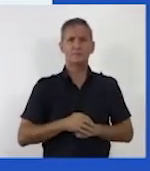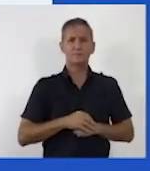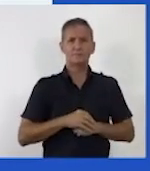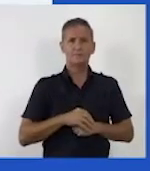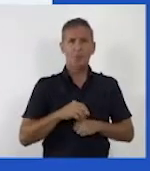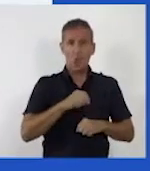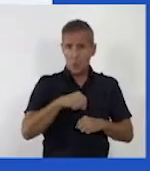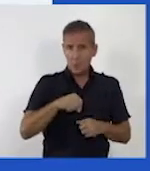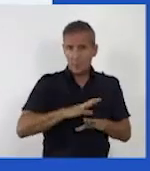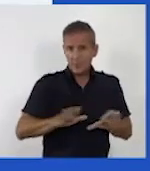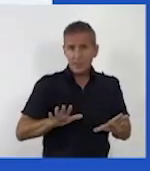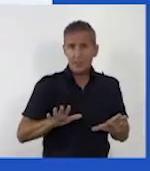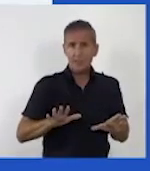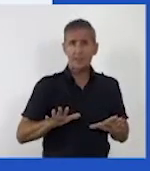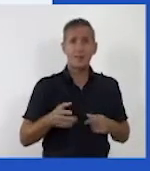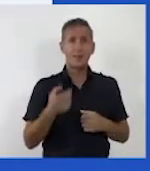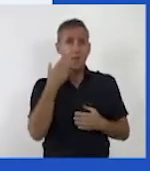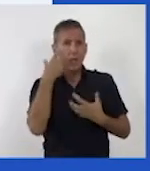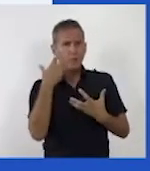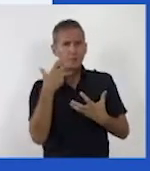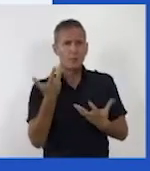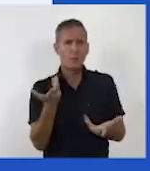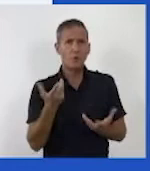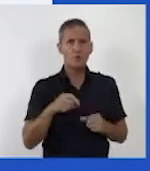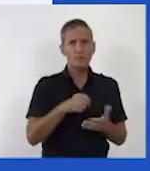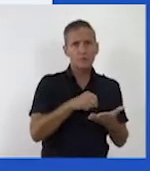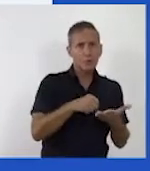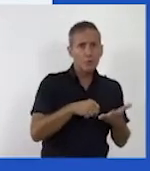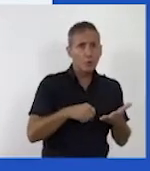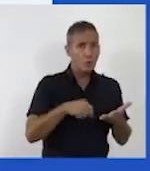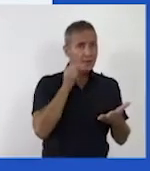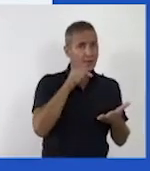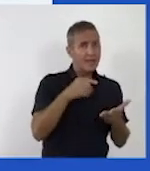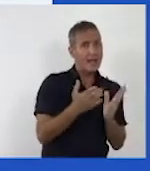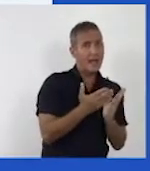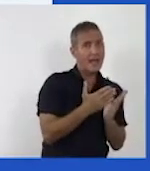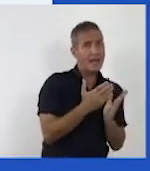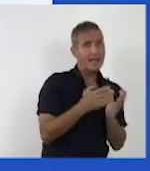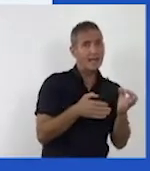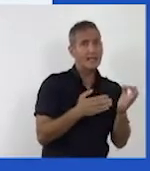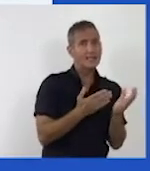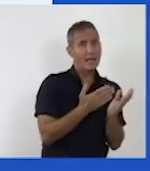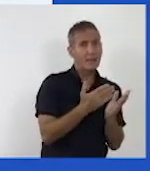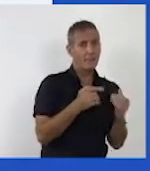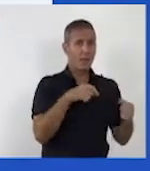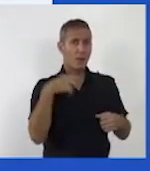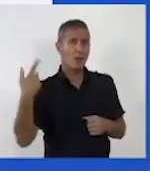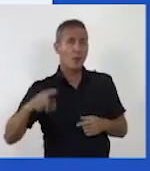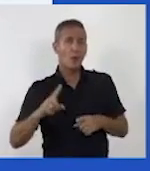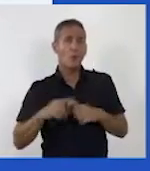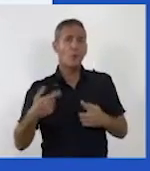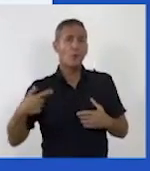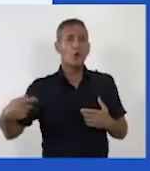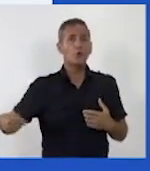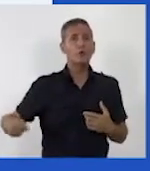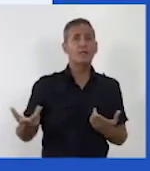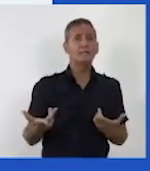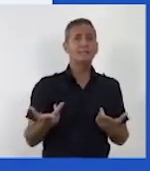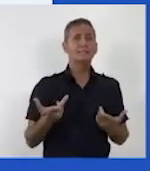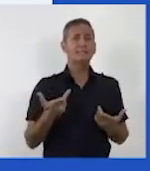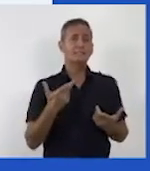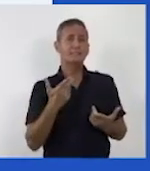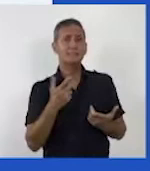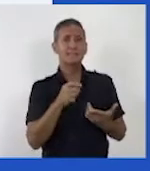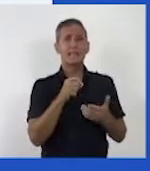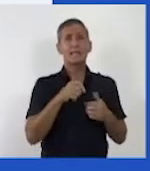ya copiaron las páginas fíjense que es importante copiar estas páginas porque los ejercicios que les vamos a estar orientando